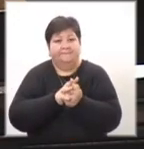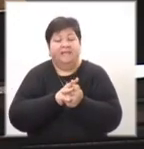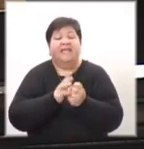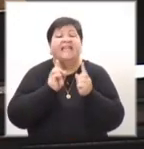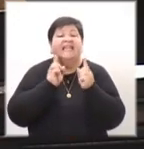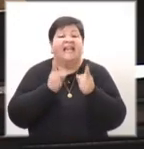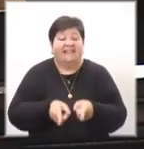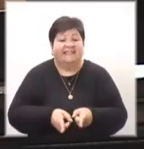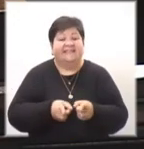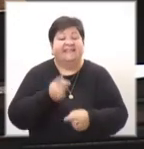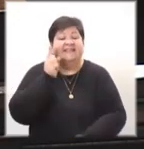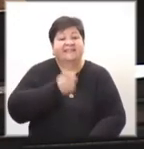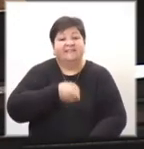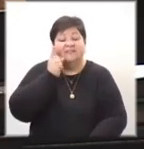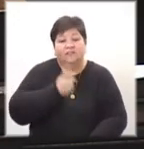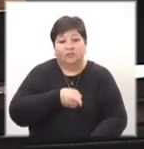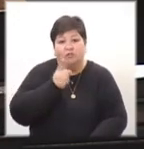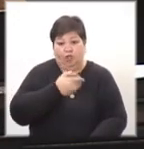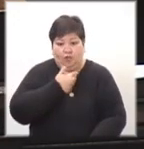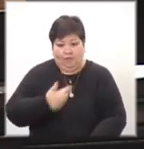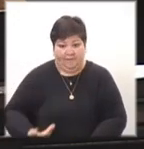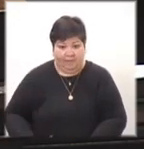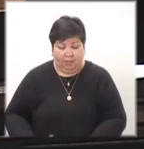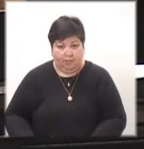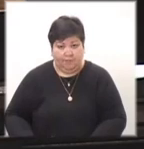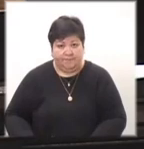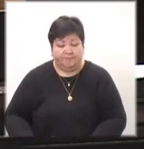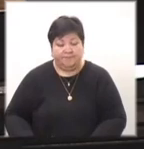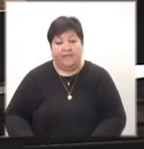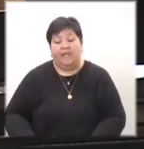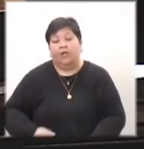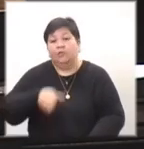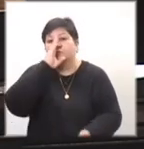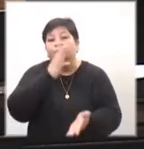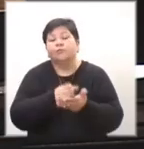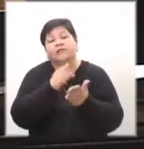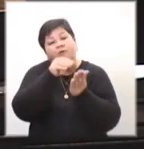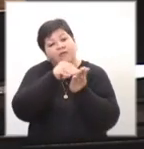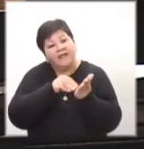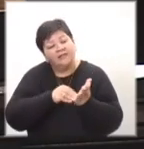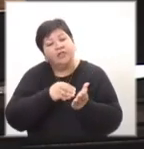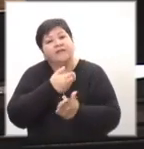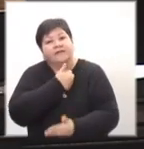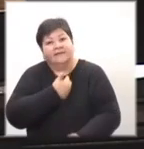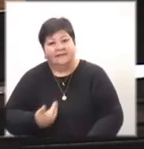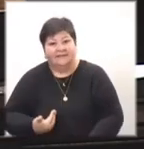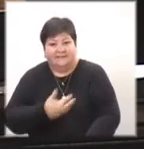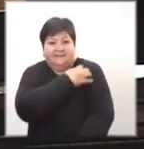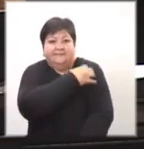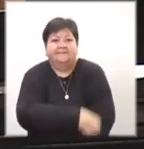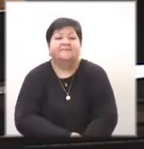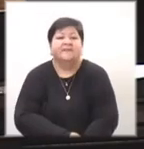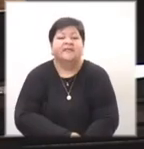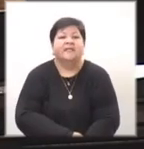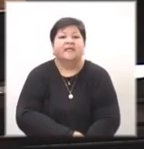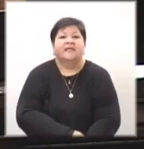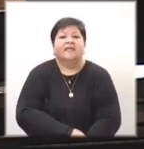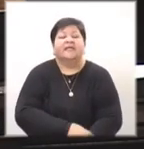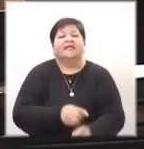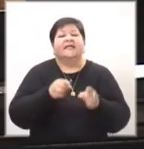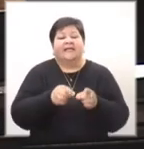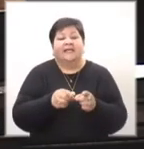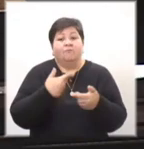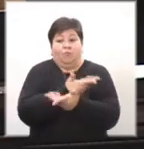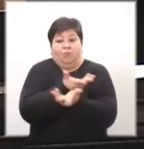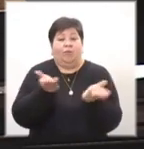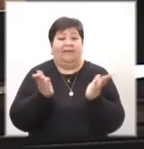políticas adoptadas por el gobierno. Prueba de ello son los últimos datos de pobreza y desigualdad publicados, que muestran cómo estos